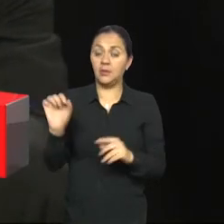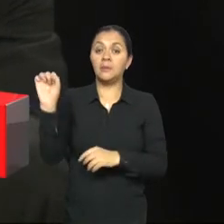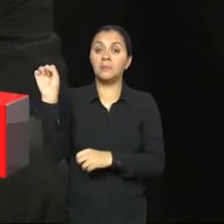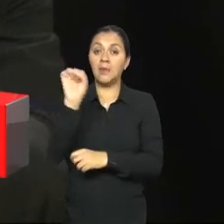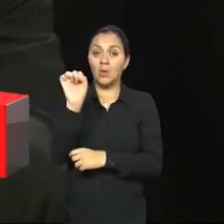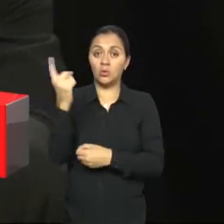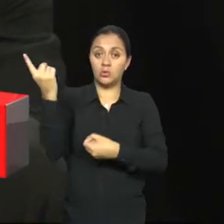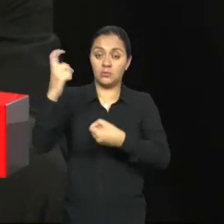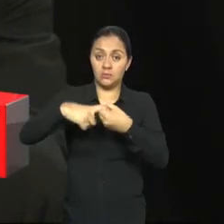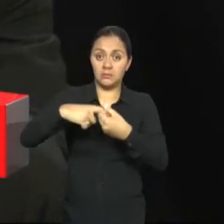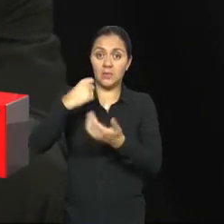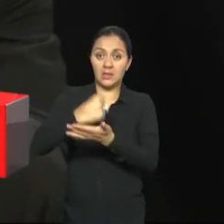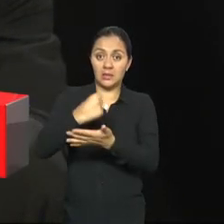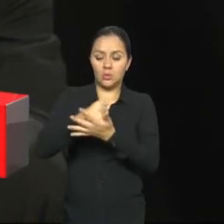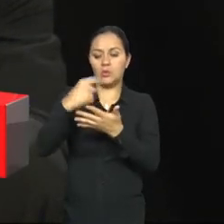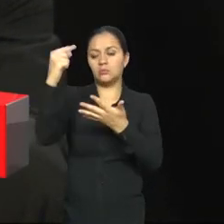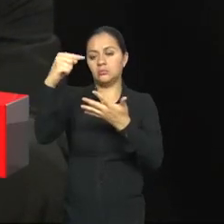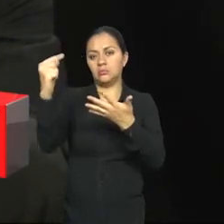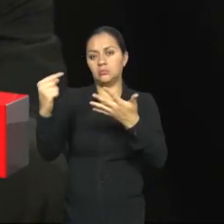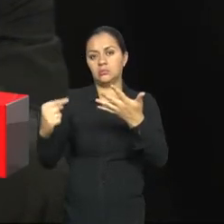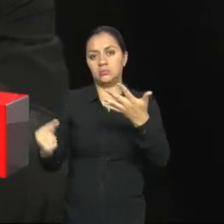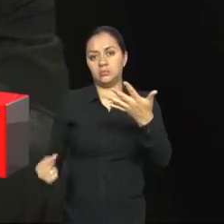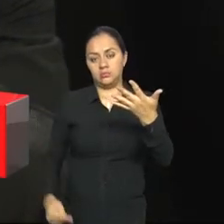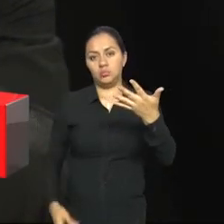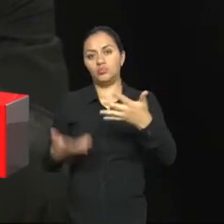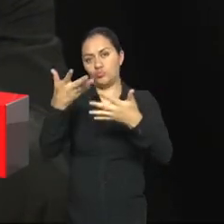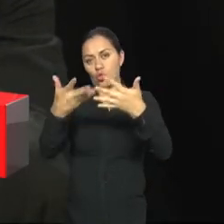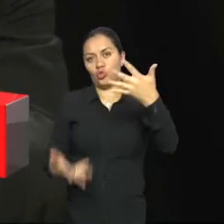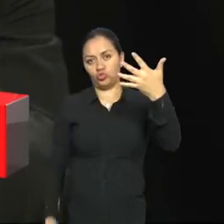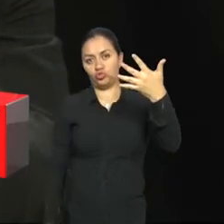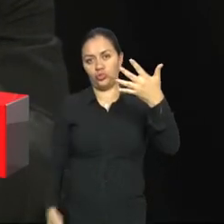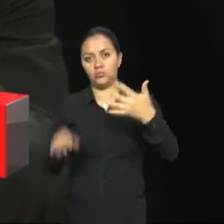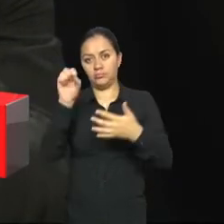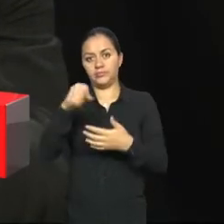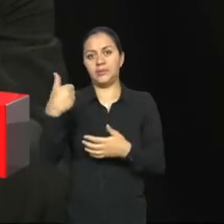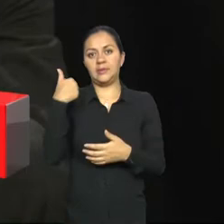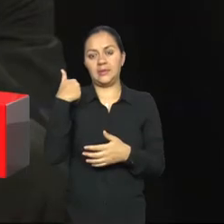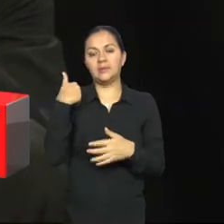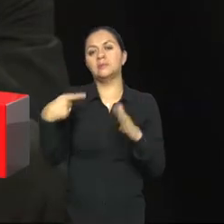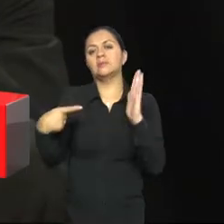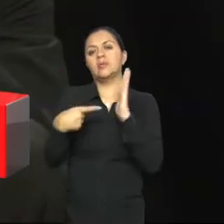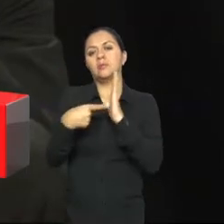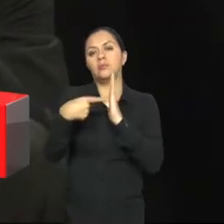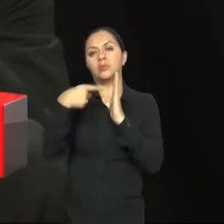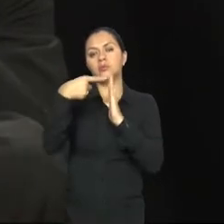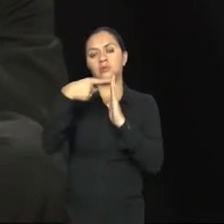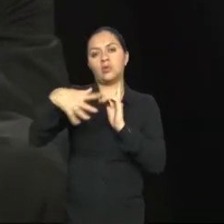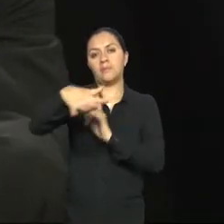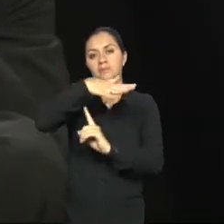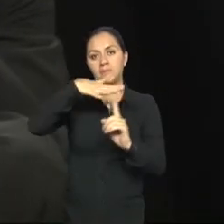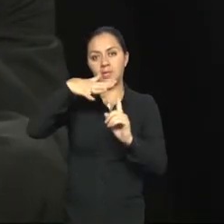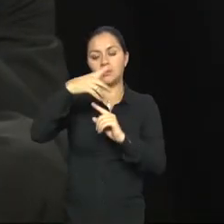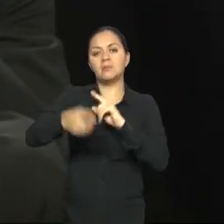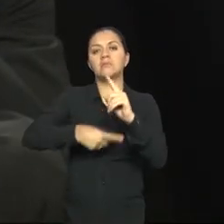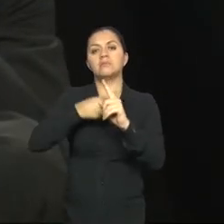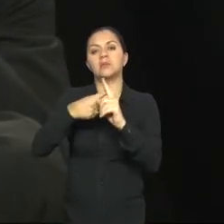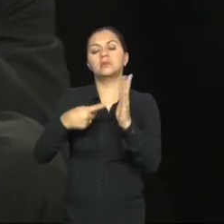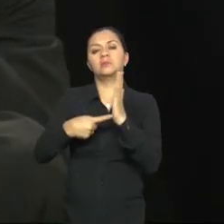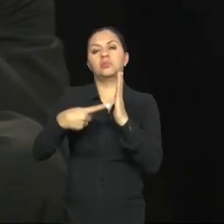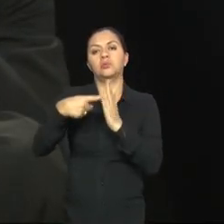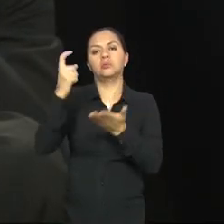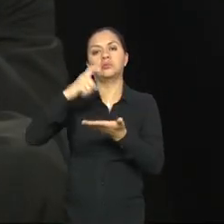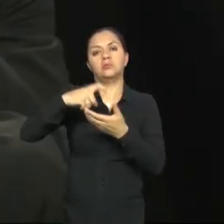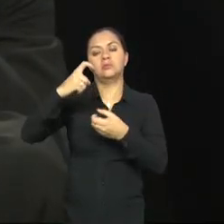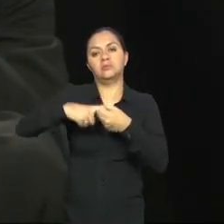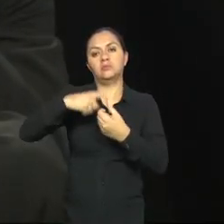está compuesta de varios rubros. Entre esos, tenemos el impuesto ambiental, y también el impuesto a la